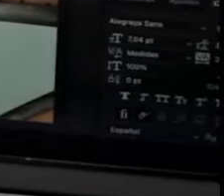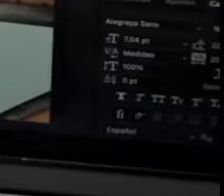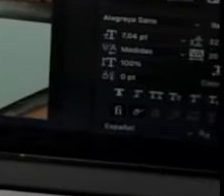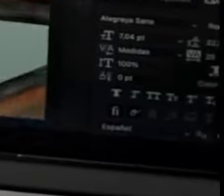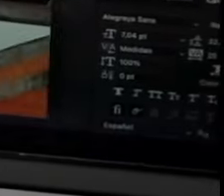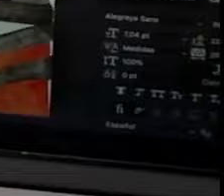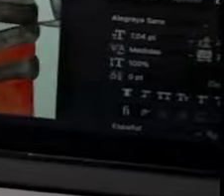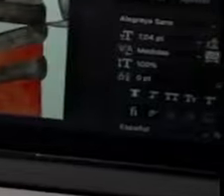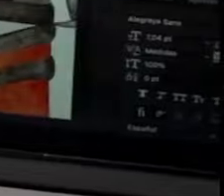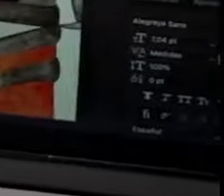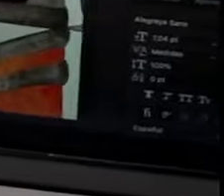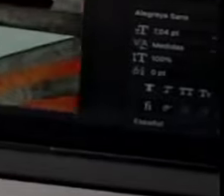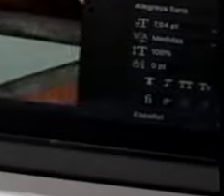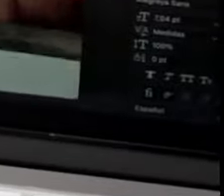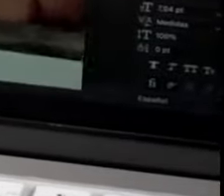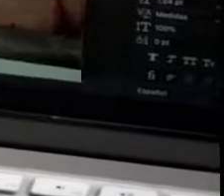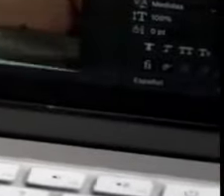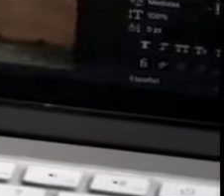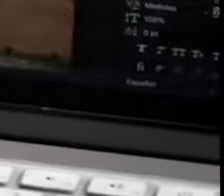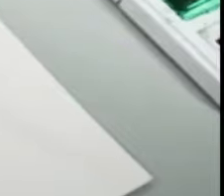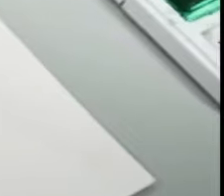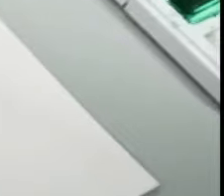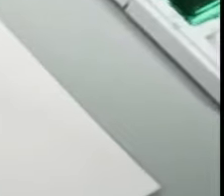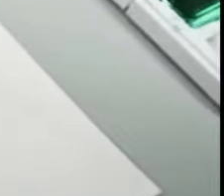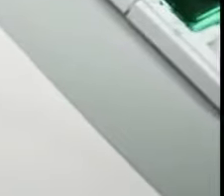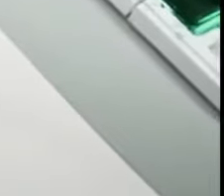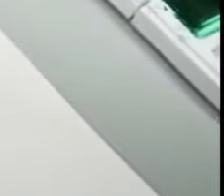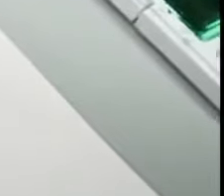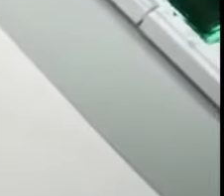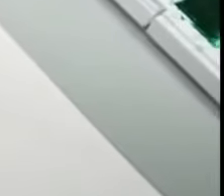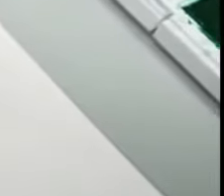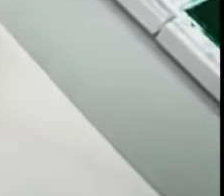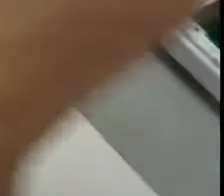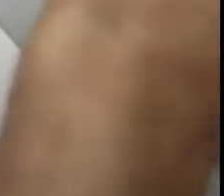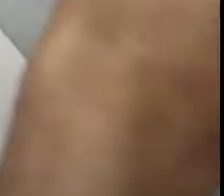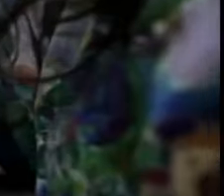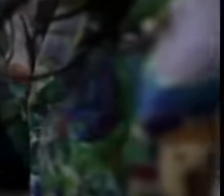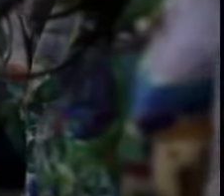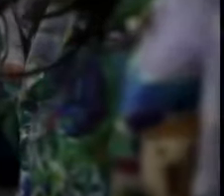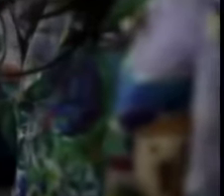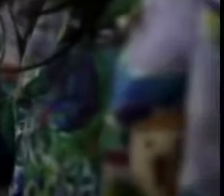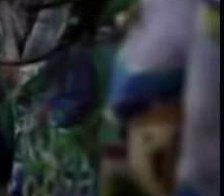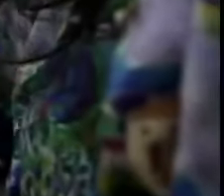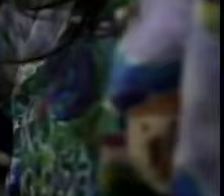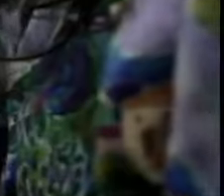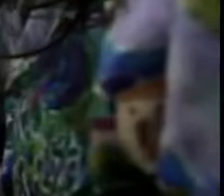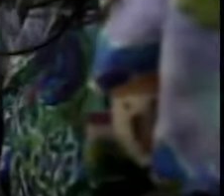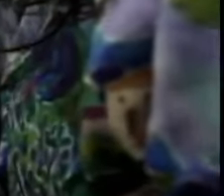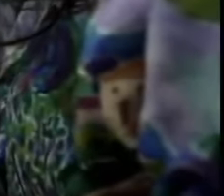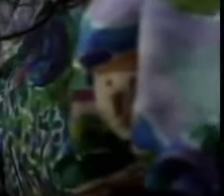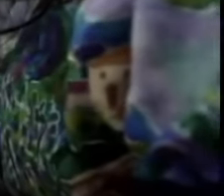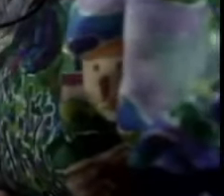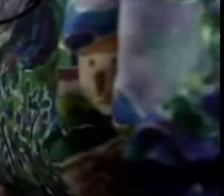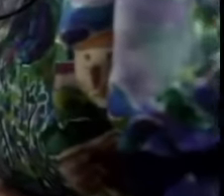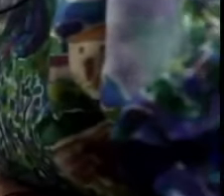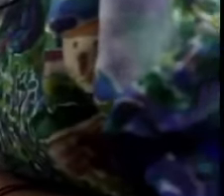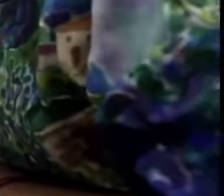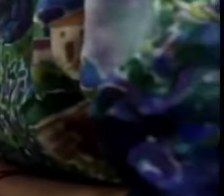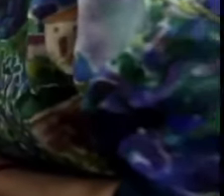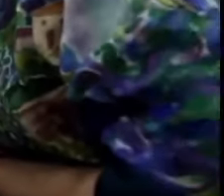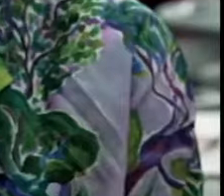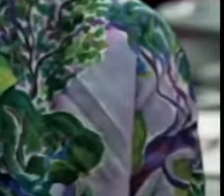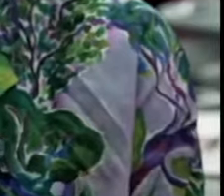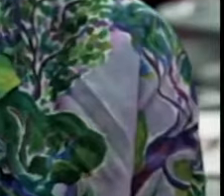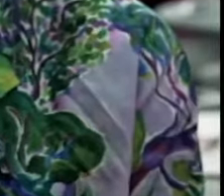ahí digitalizar, armar el book, buscar las piezas. Por supuesto, como todo proceso, tuvo algunas partes más estresantes,